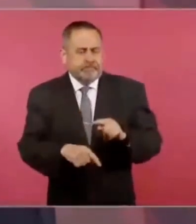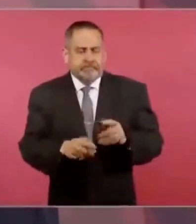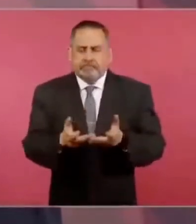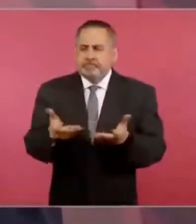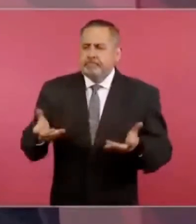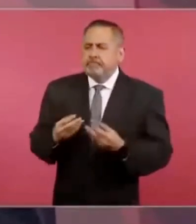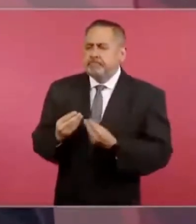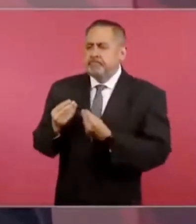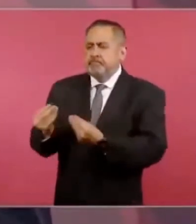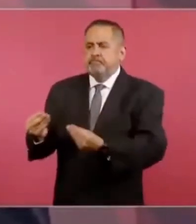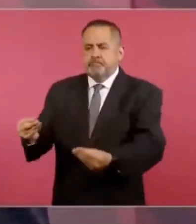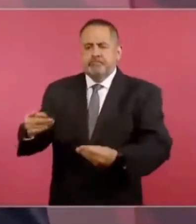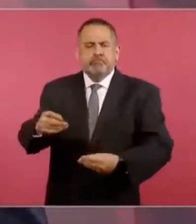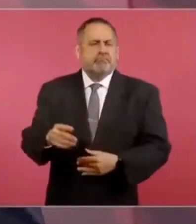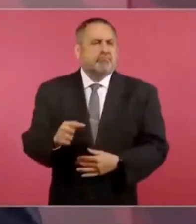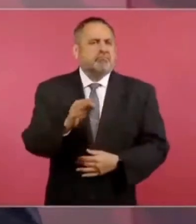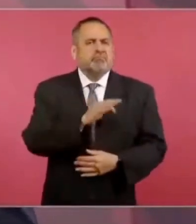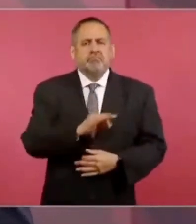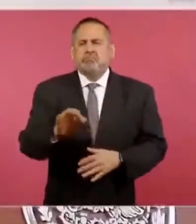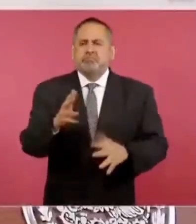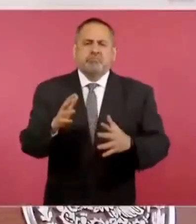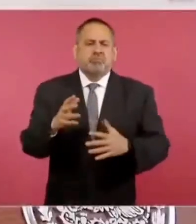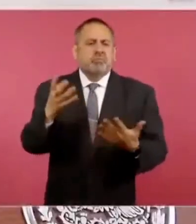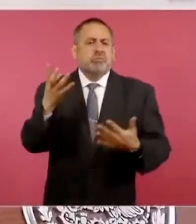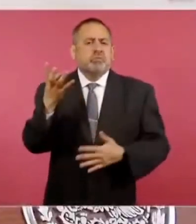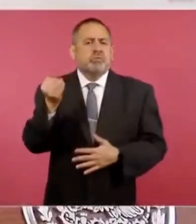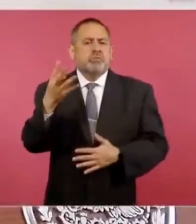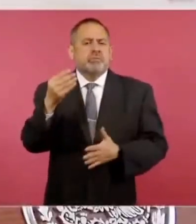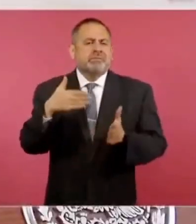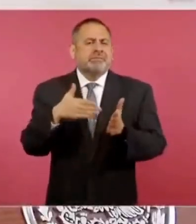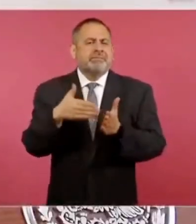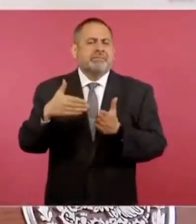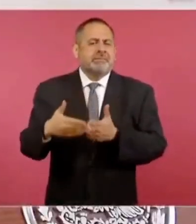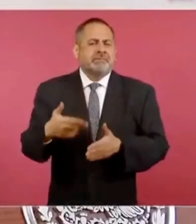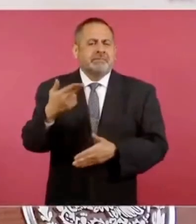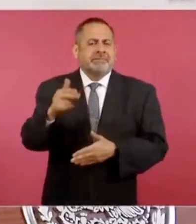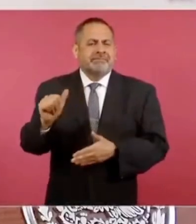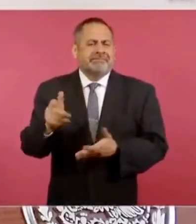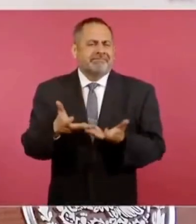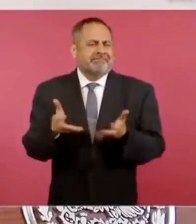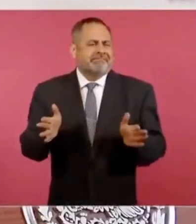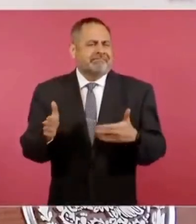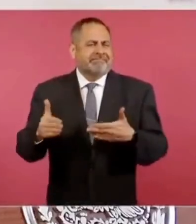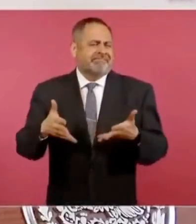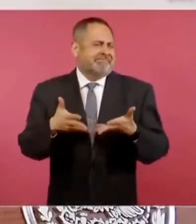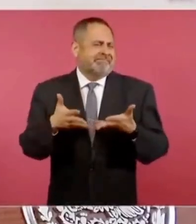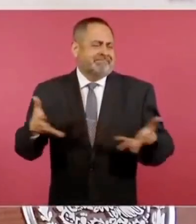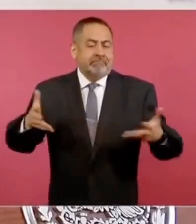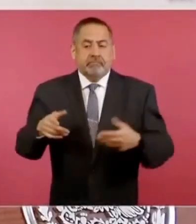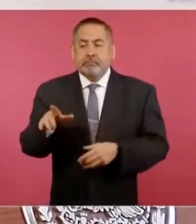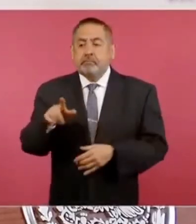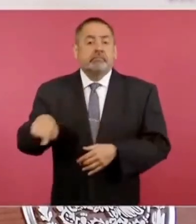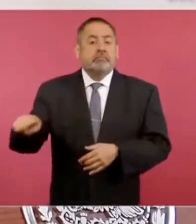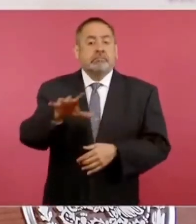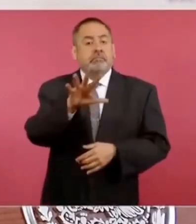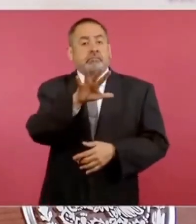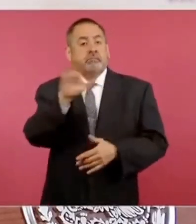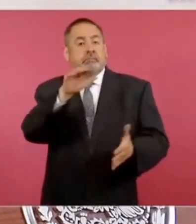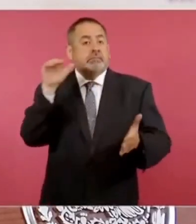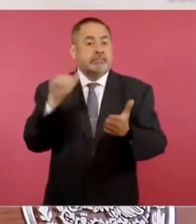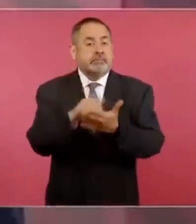por cerca de 9 millones de hectáreas para 500,000